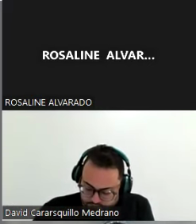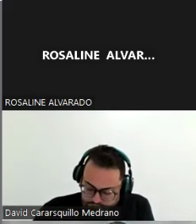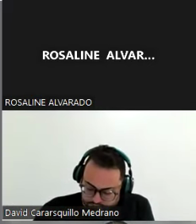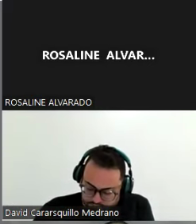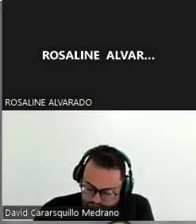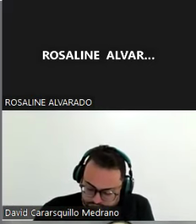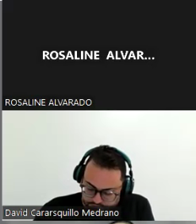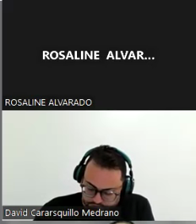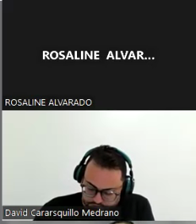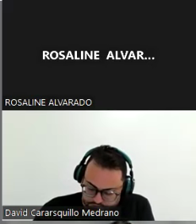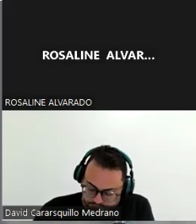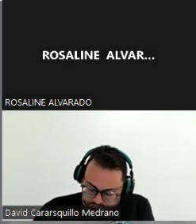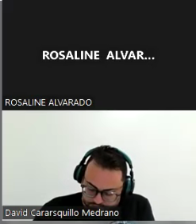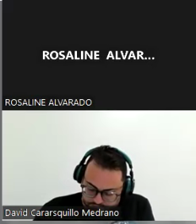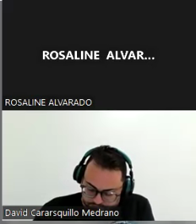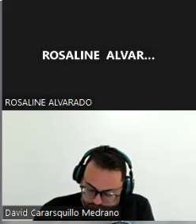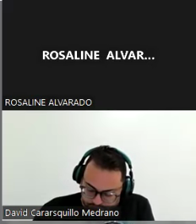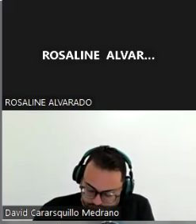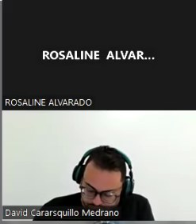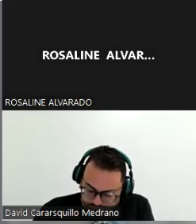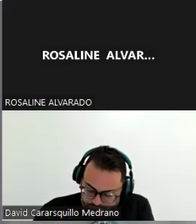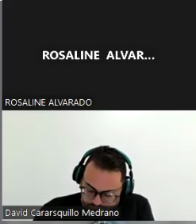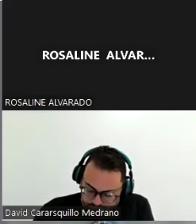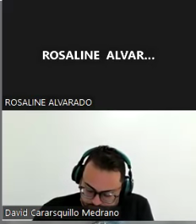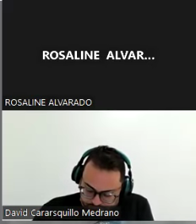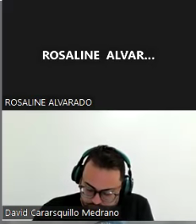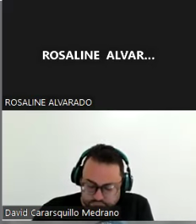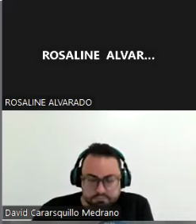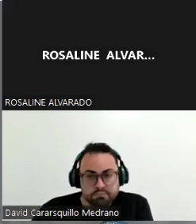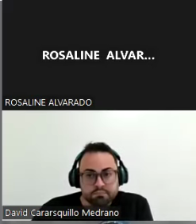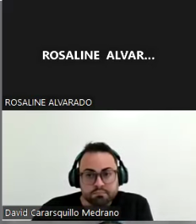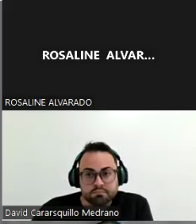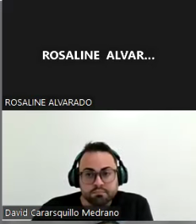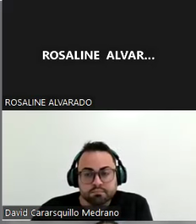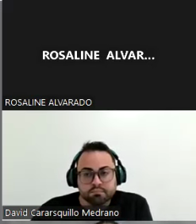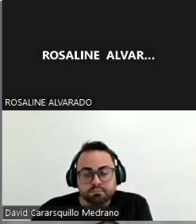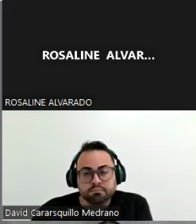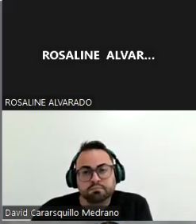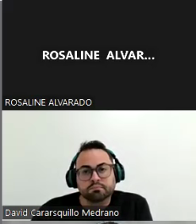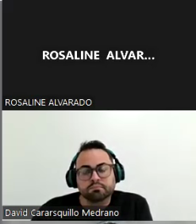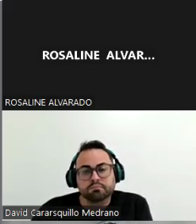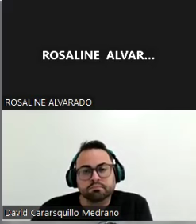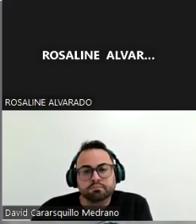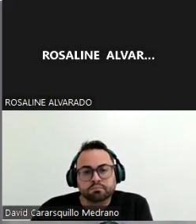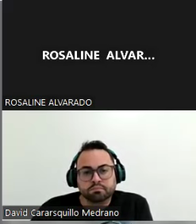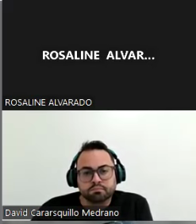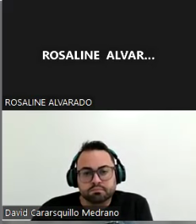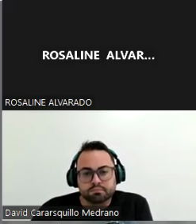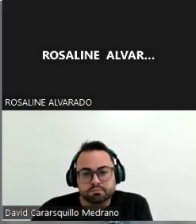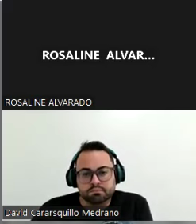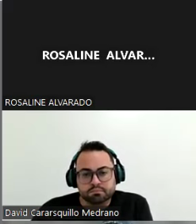suficiente para que se atienda esa particularidad. Por lo tanto, de igual forma, aunque